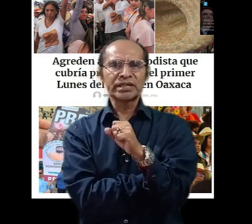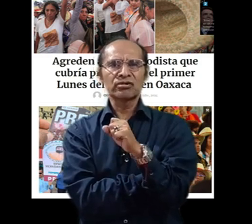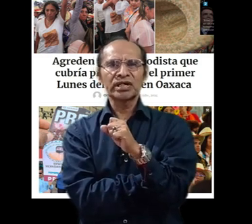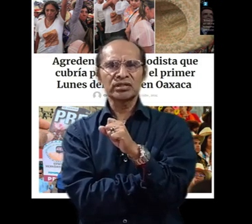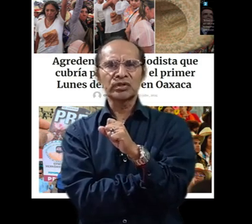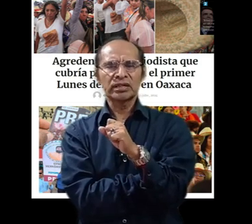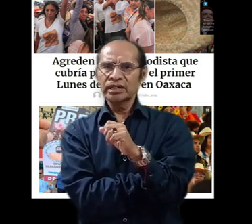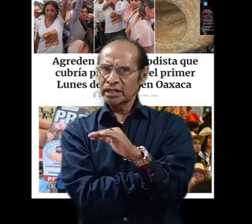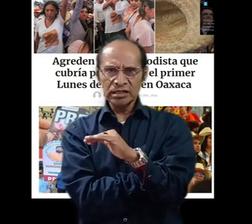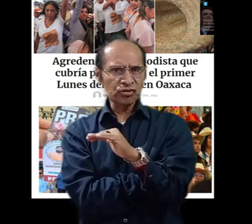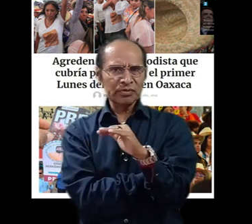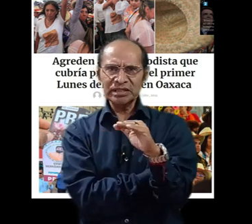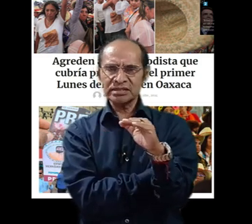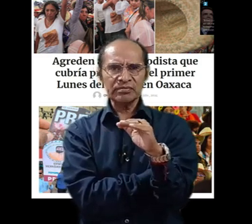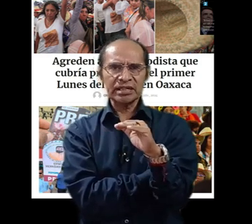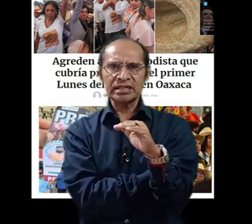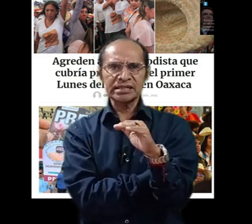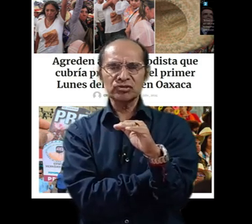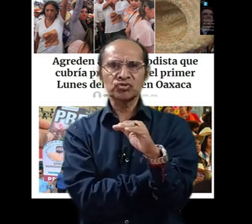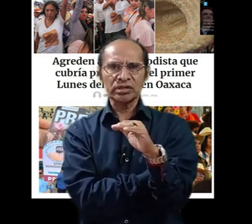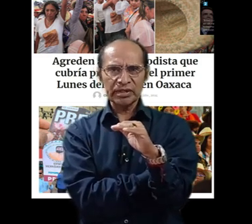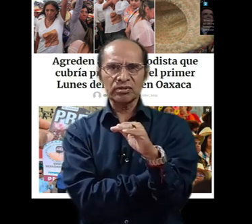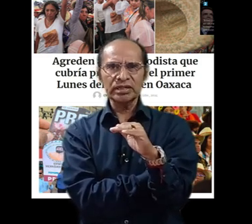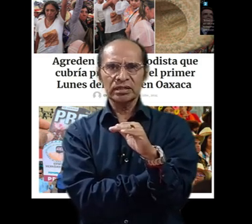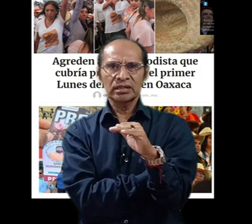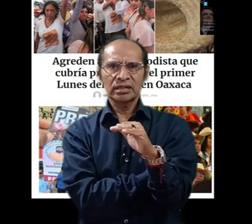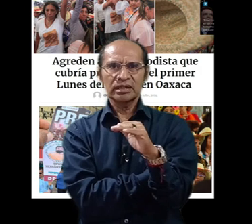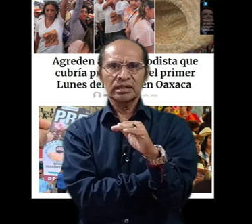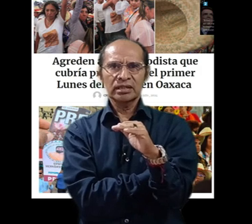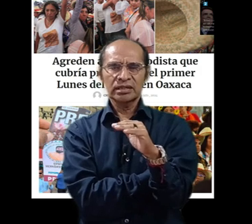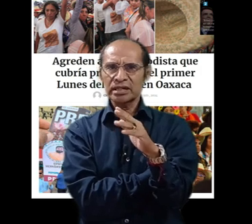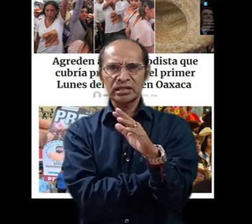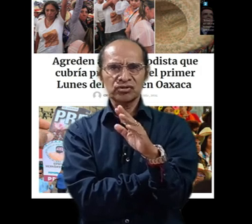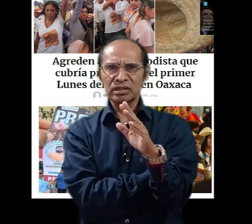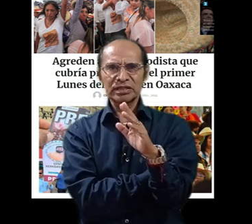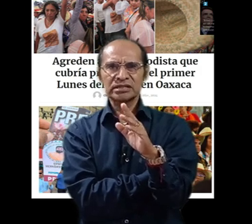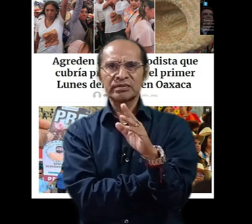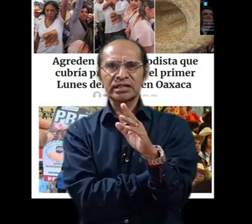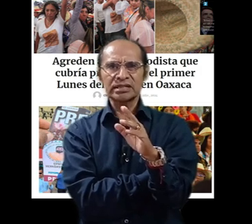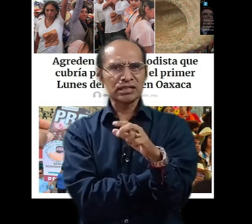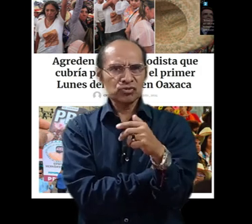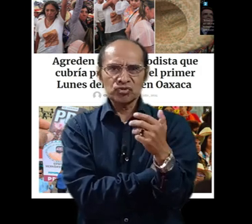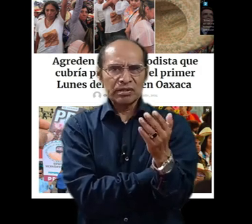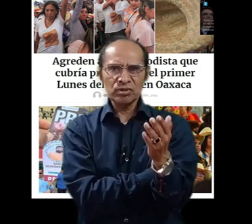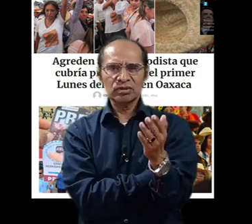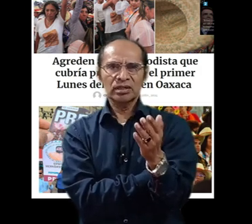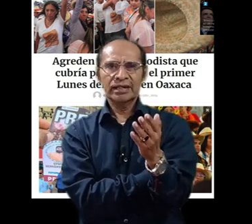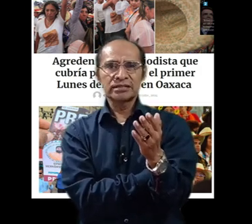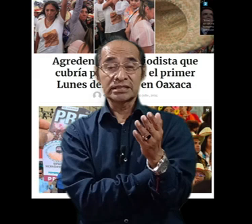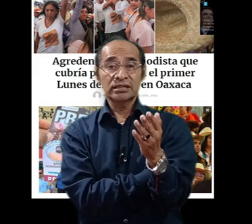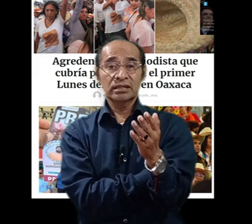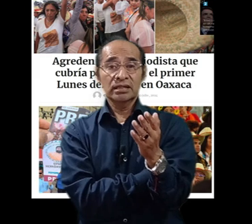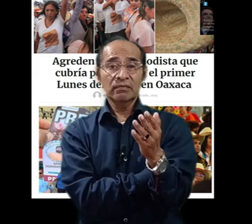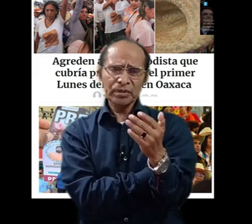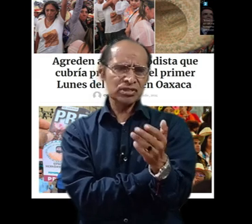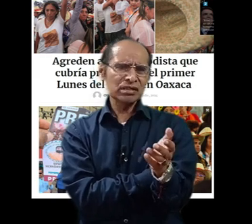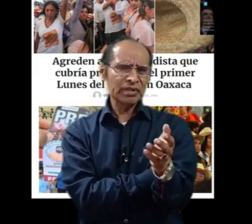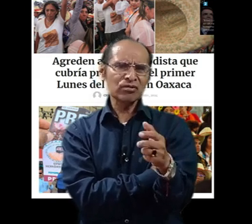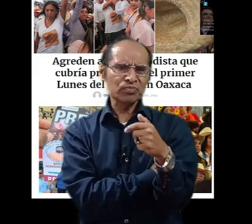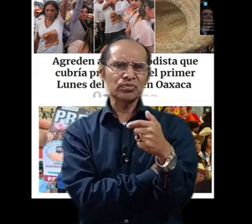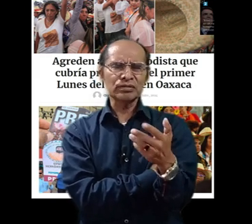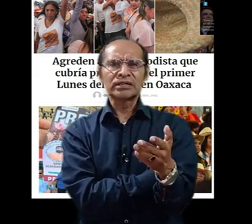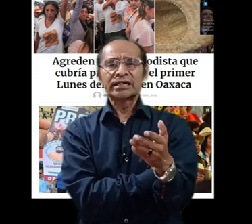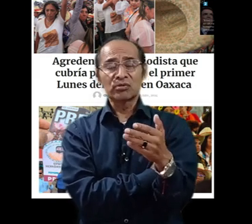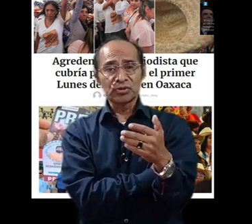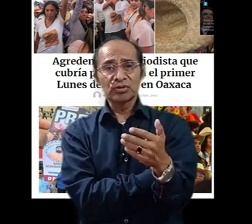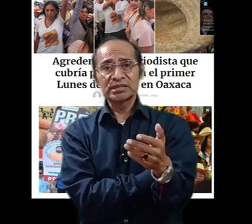al compañero Edwin él solamente estaba realizando su trabajo eh é solamente estaba realizando su labor Sí pero sin